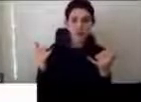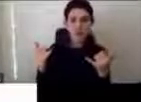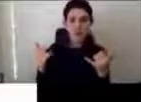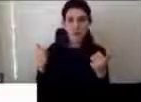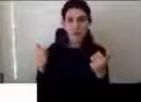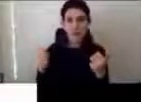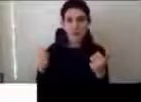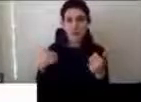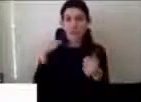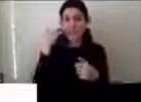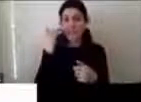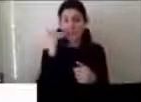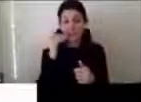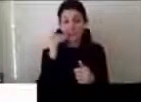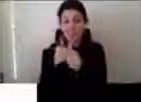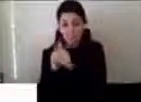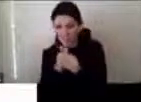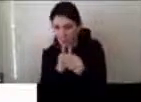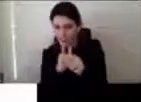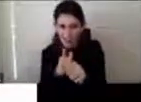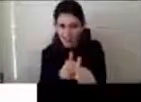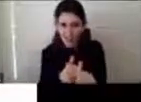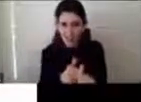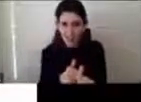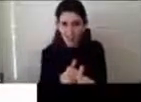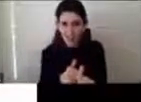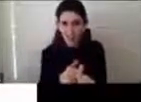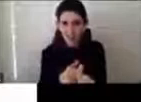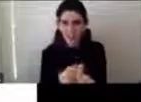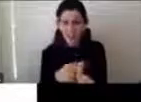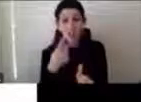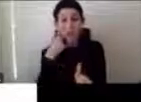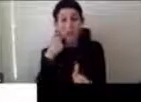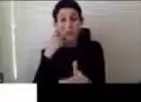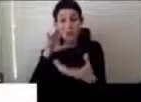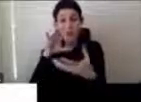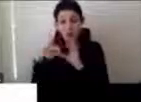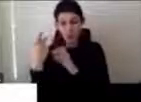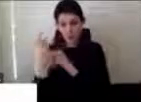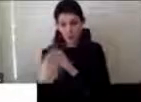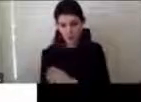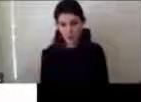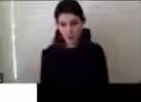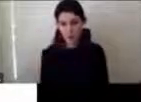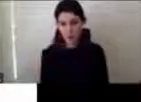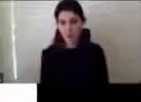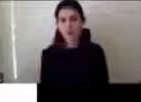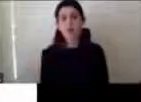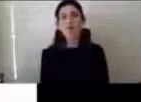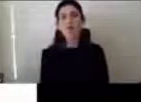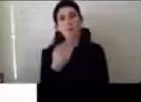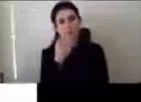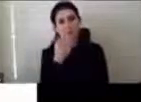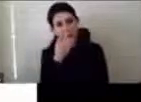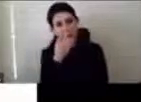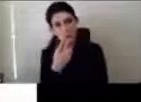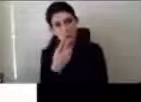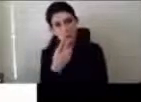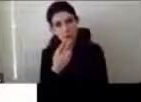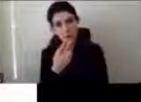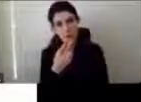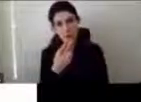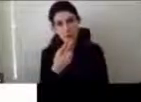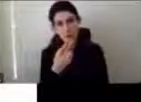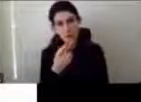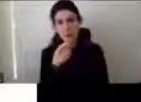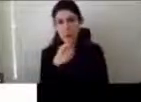niño en este conocimiento de su mundo exterior. Pero también vemos acá que a